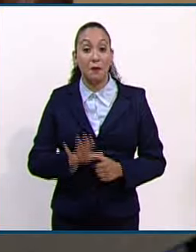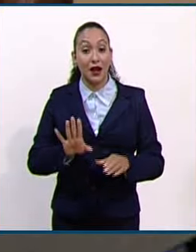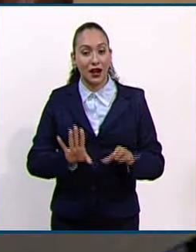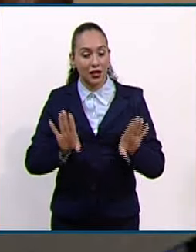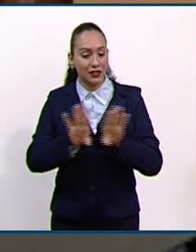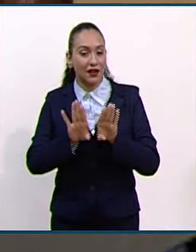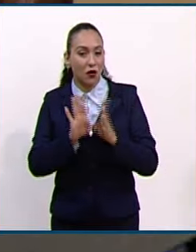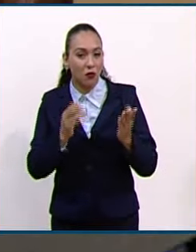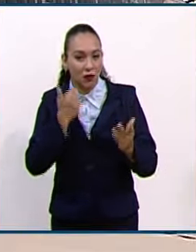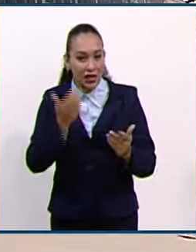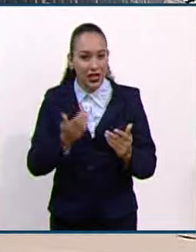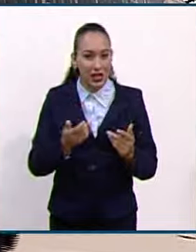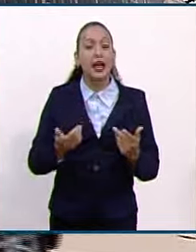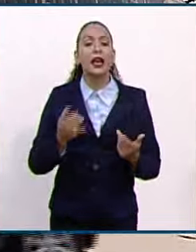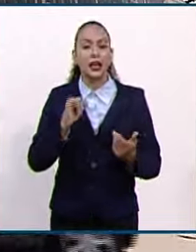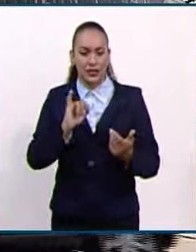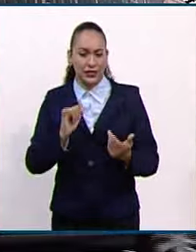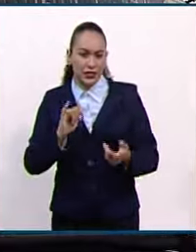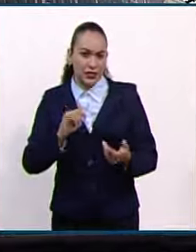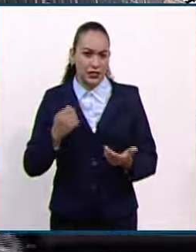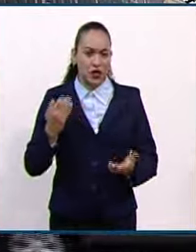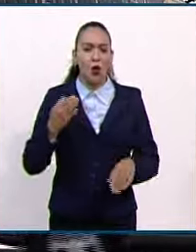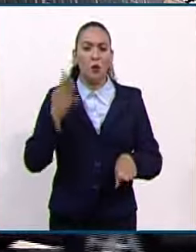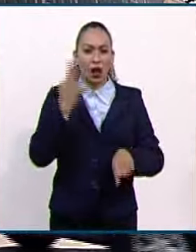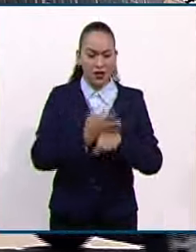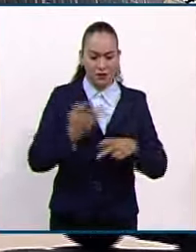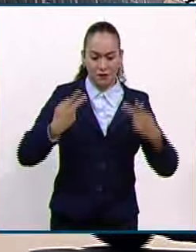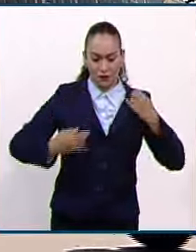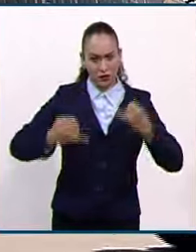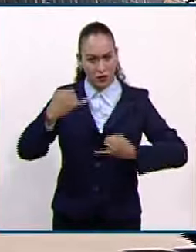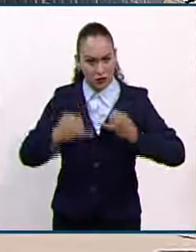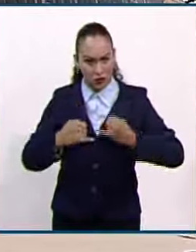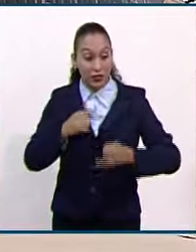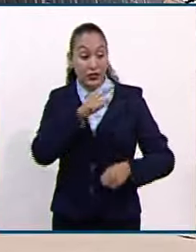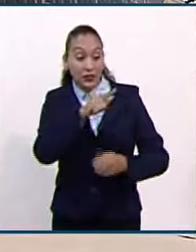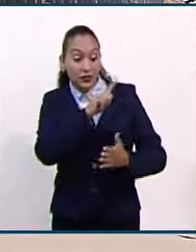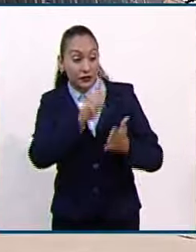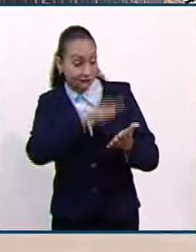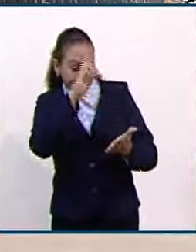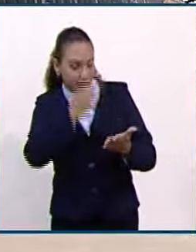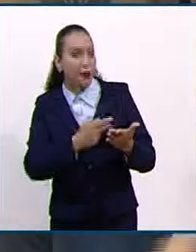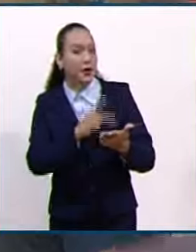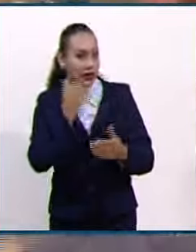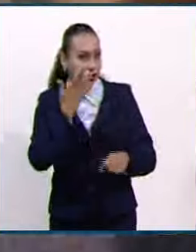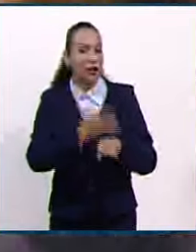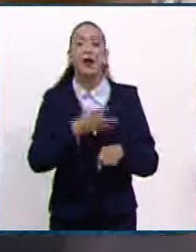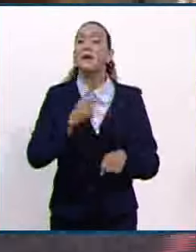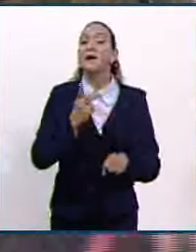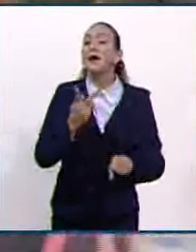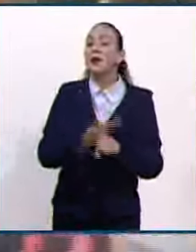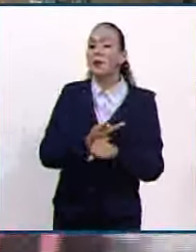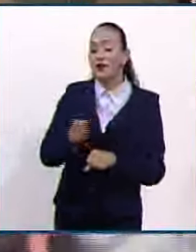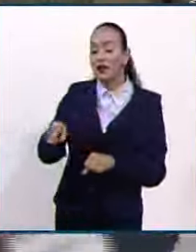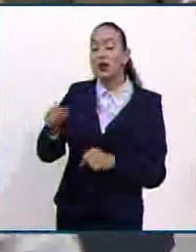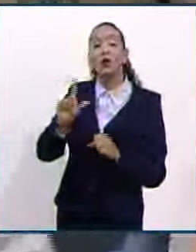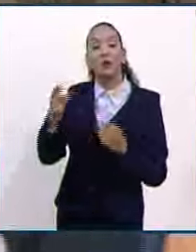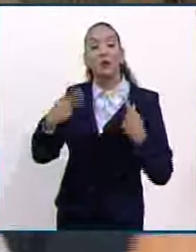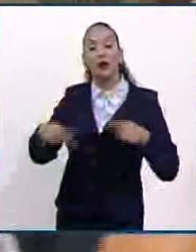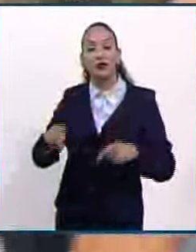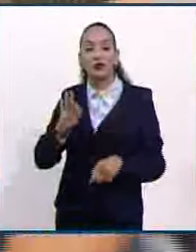disciplinario, no solo para sancionar a aquellas personas juzgadoras que se aparten de la ley, sino también a las que no protejan el interés